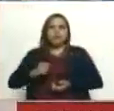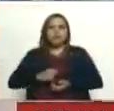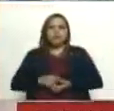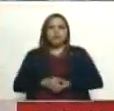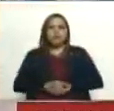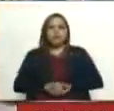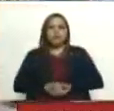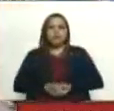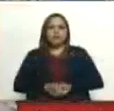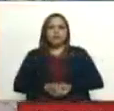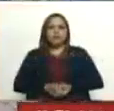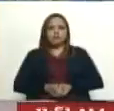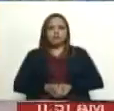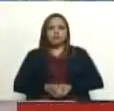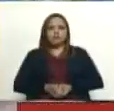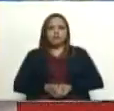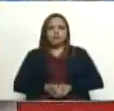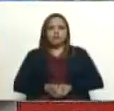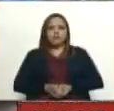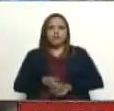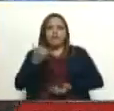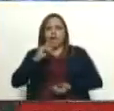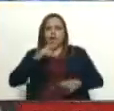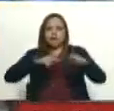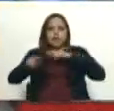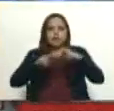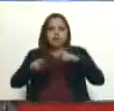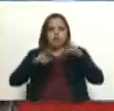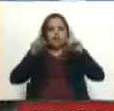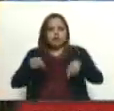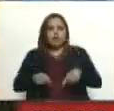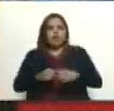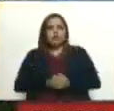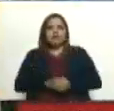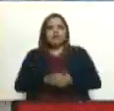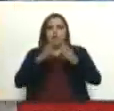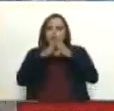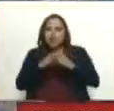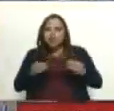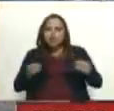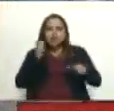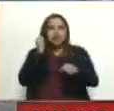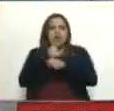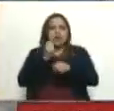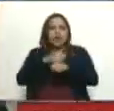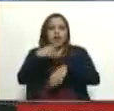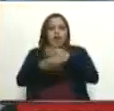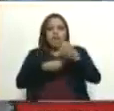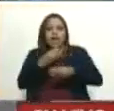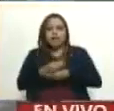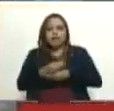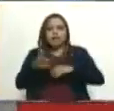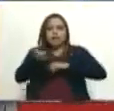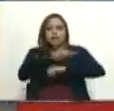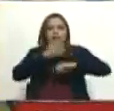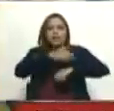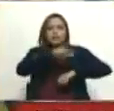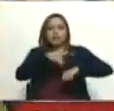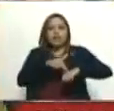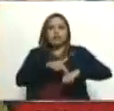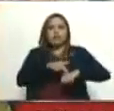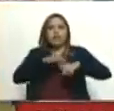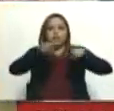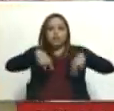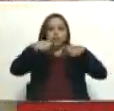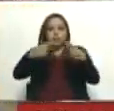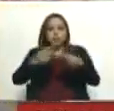emisiones y efluentes que están relacionadas además con todo lo que es la gestión del gabinete ejecutivo, la recuperación y